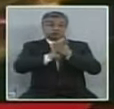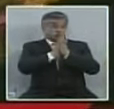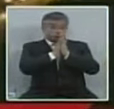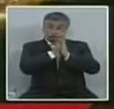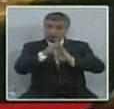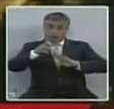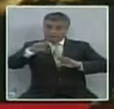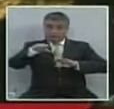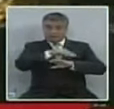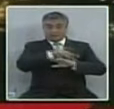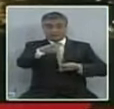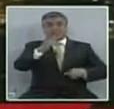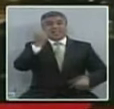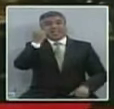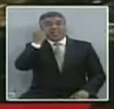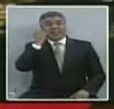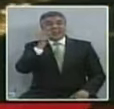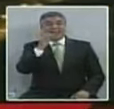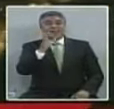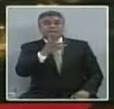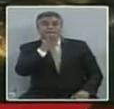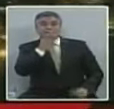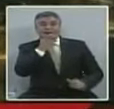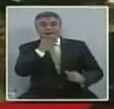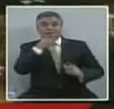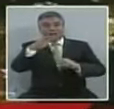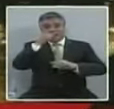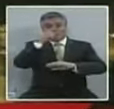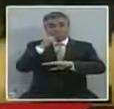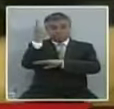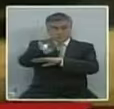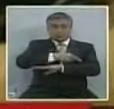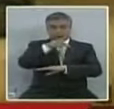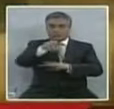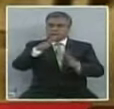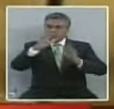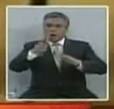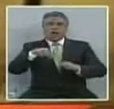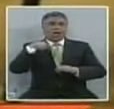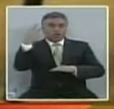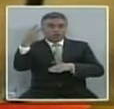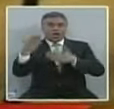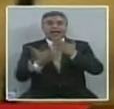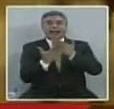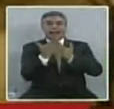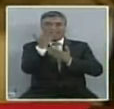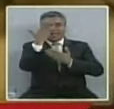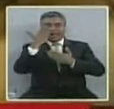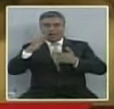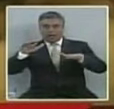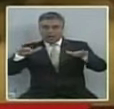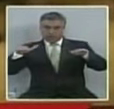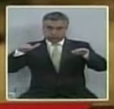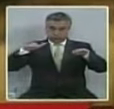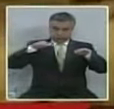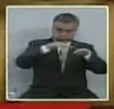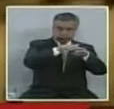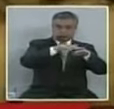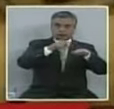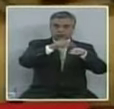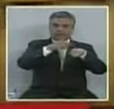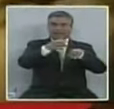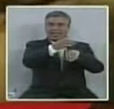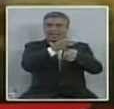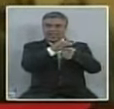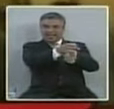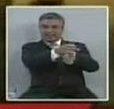pregunta que me hacías de Isla de Pascua, por lo menos cercano a las 2 de la mañana van a estar llegando las ondas a Isla de Pascua. Perfecto. ¿Y qué es la información que todavía